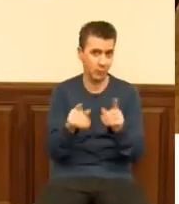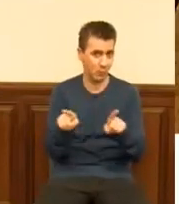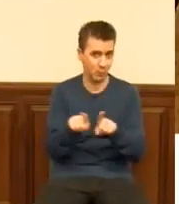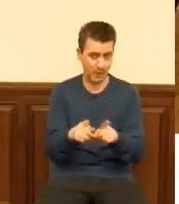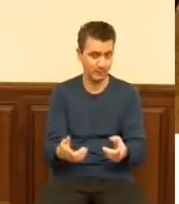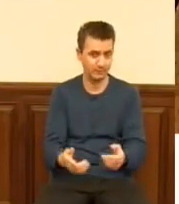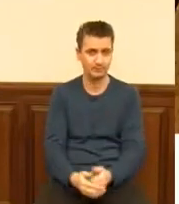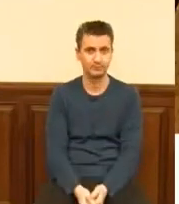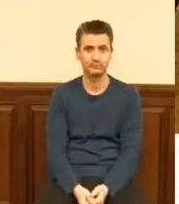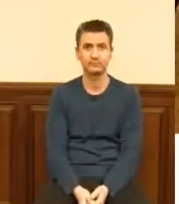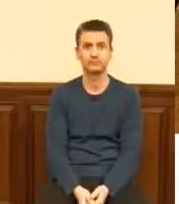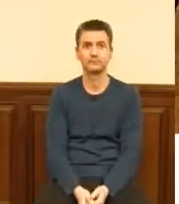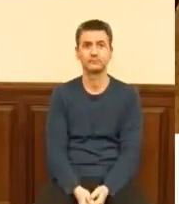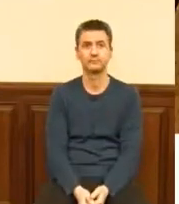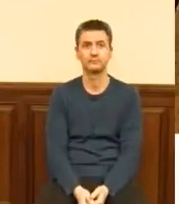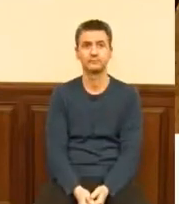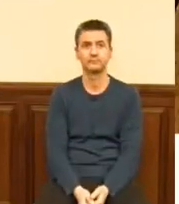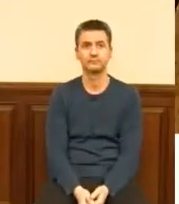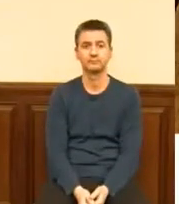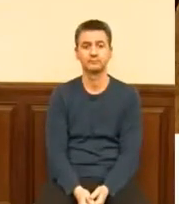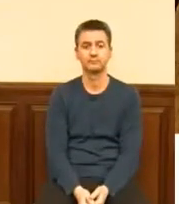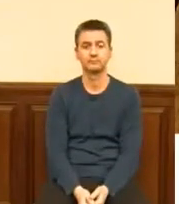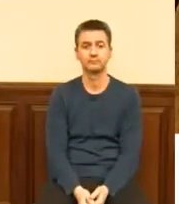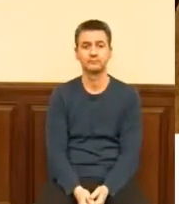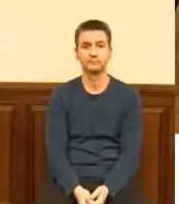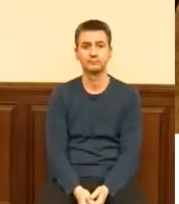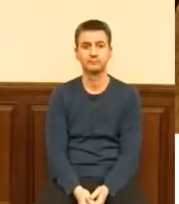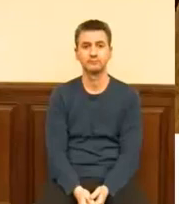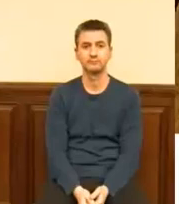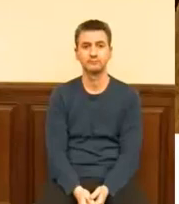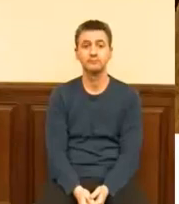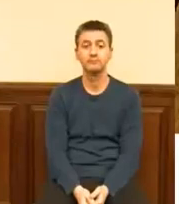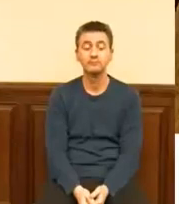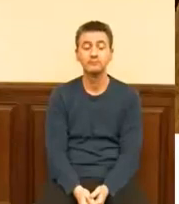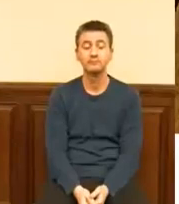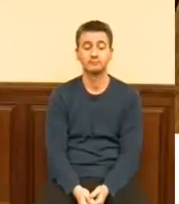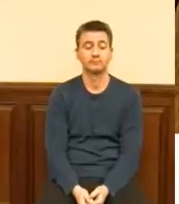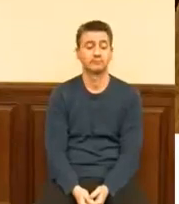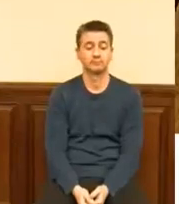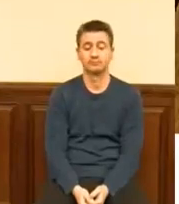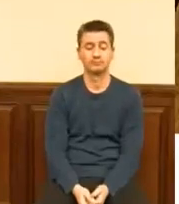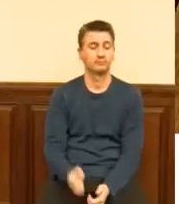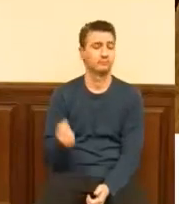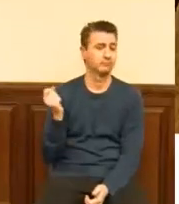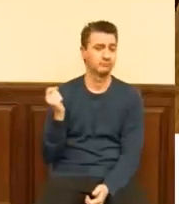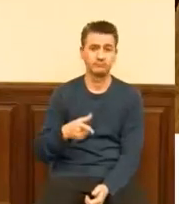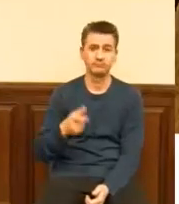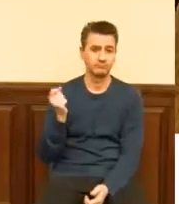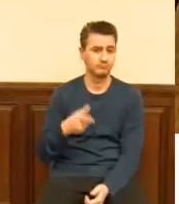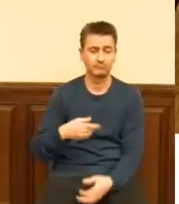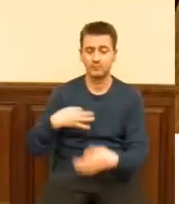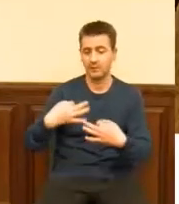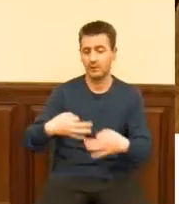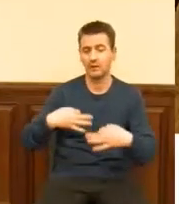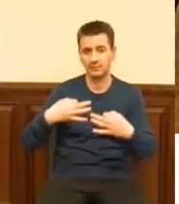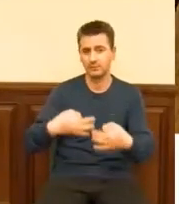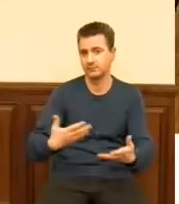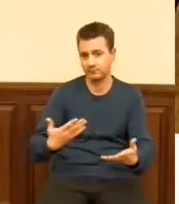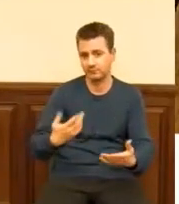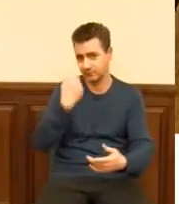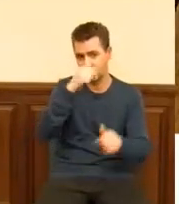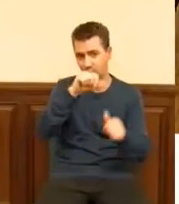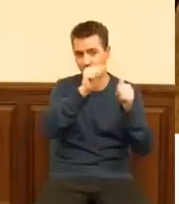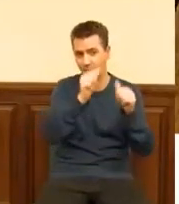Y ya está, si es que no hay más, si es que la moción es que sota, caballo y rey, presenten ustedes el justificante de que